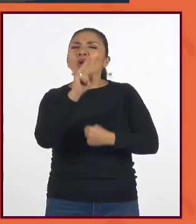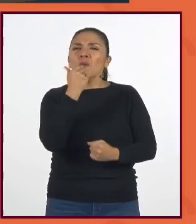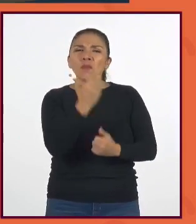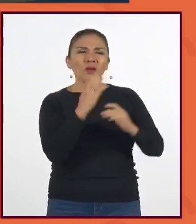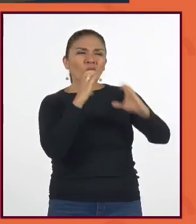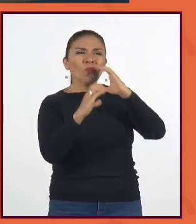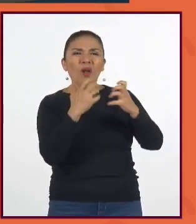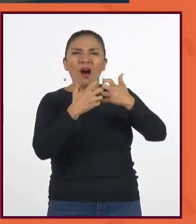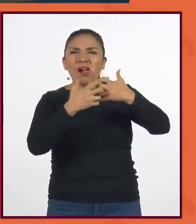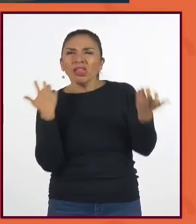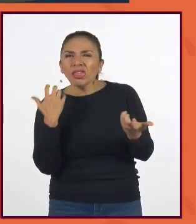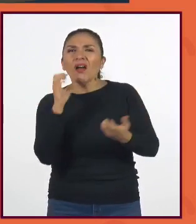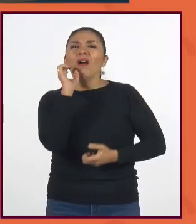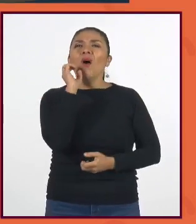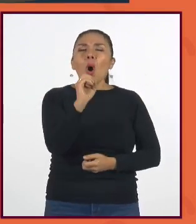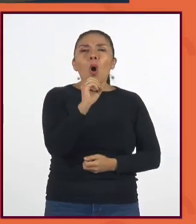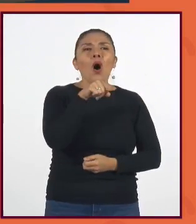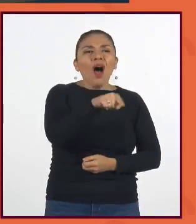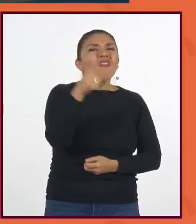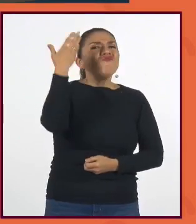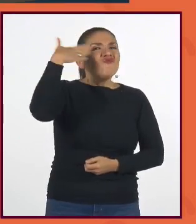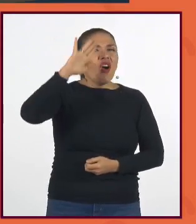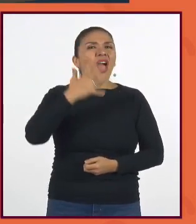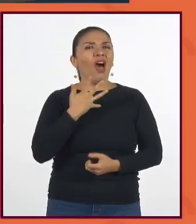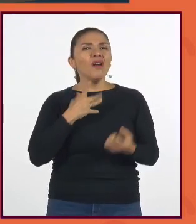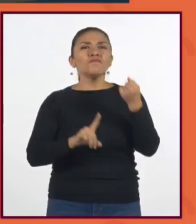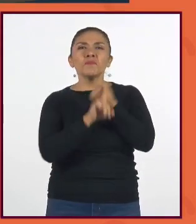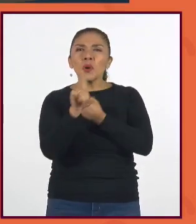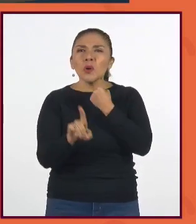disfuncionales, donde también hay antecedente de trastornos